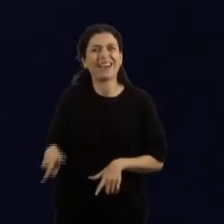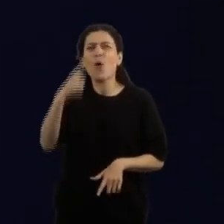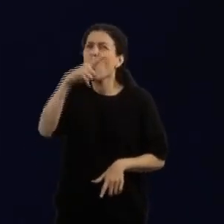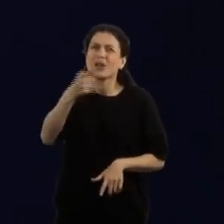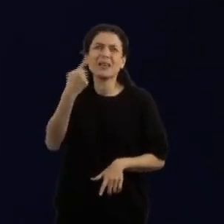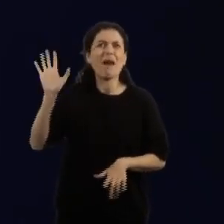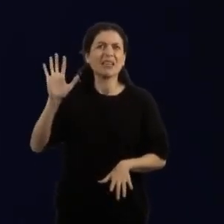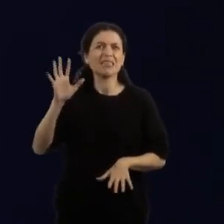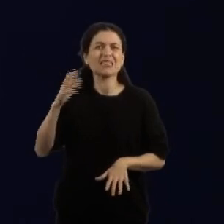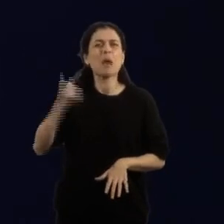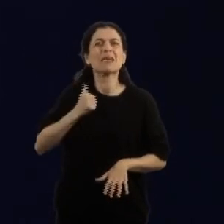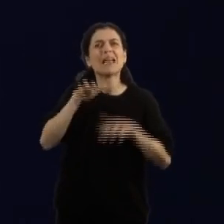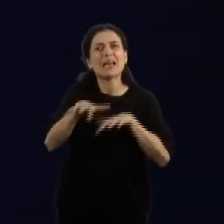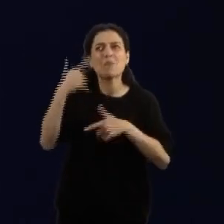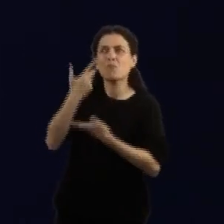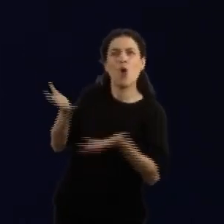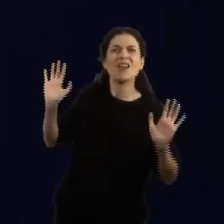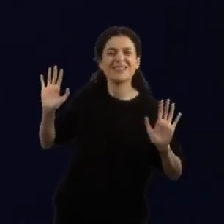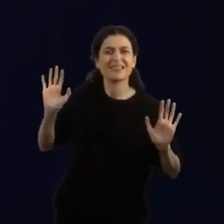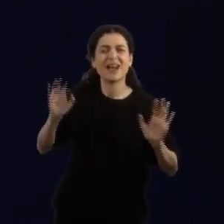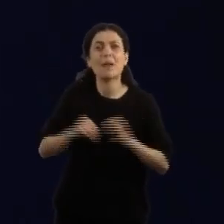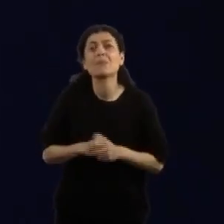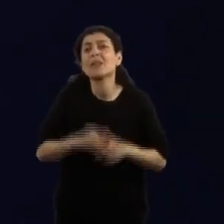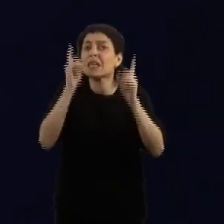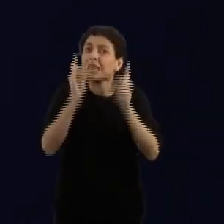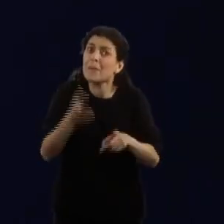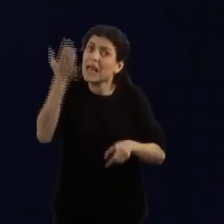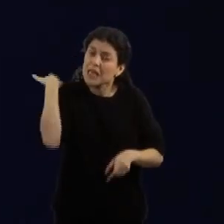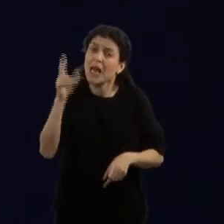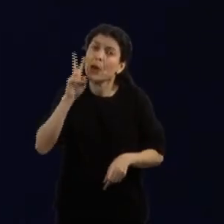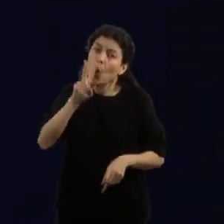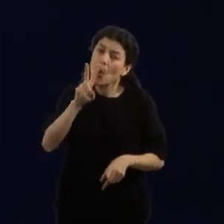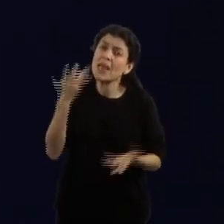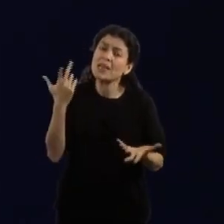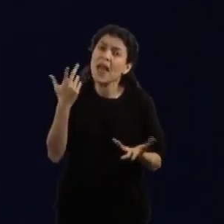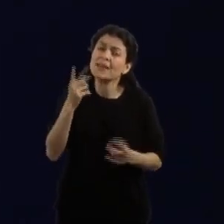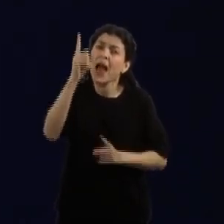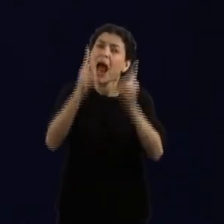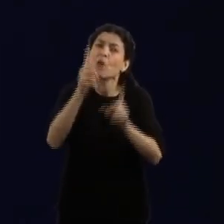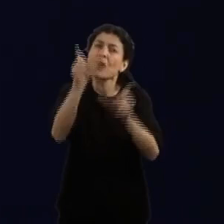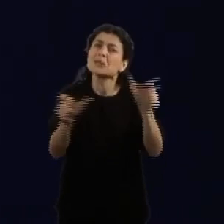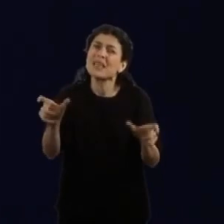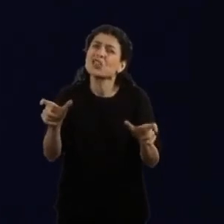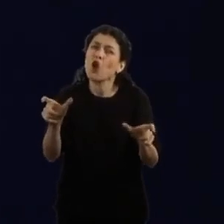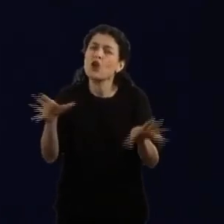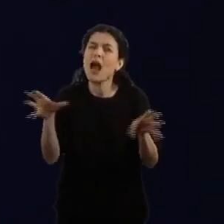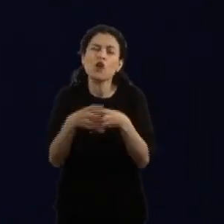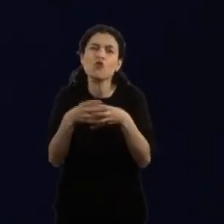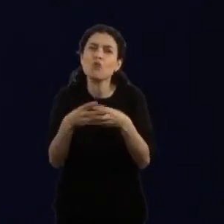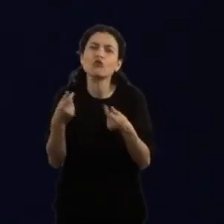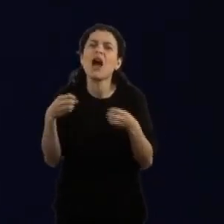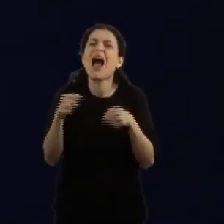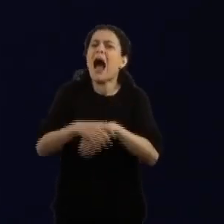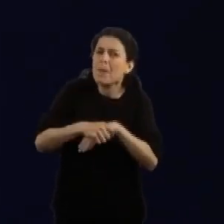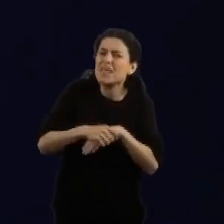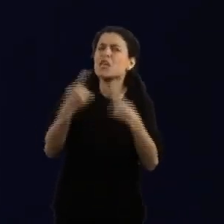Y de hecho vos ayer veías algunos comentarios de gente relacionada al kirchnerismo, incluso medios de